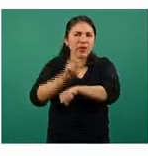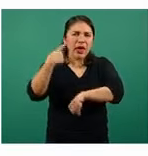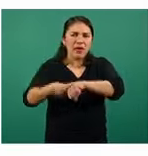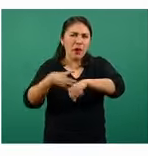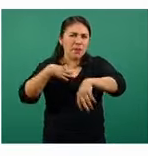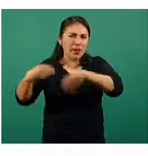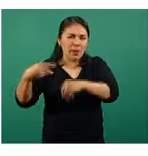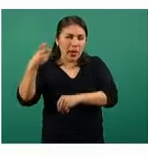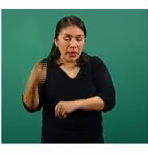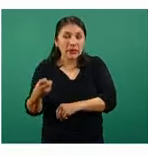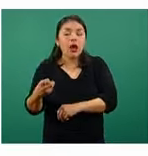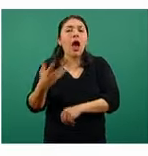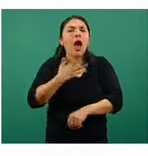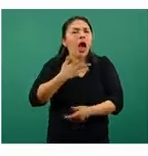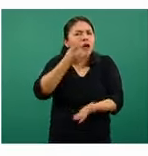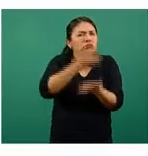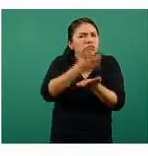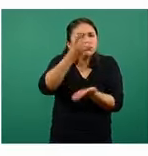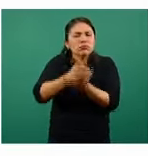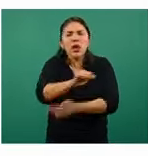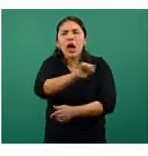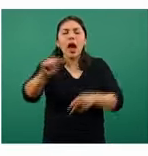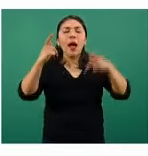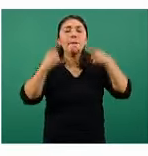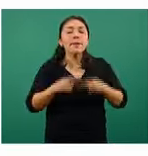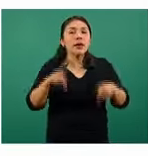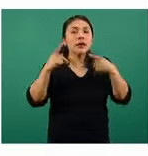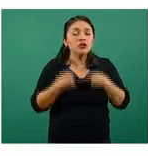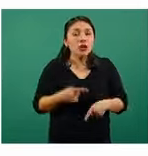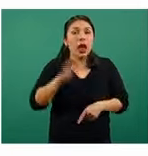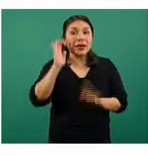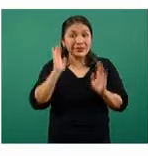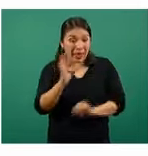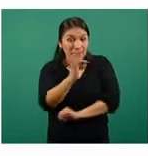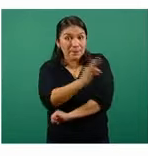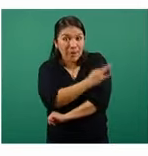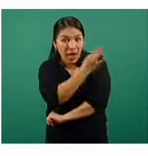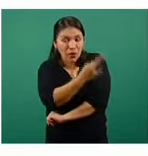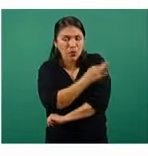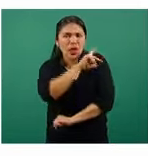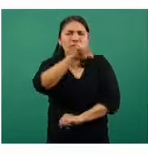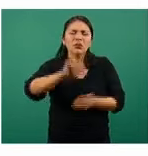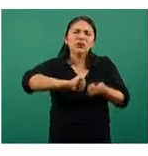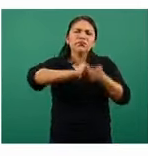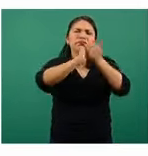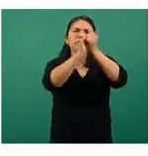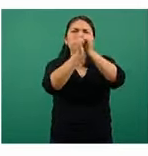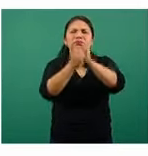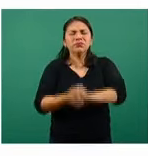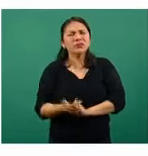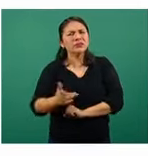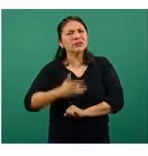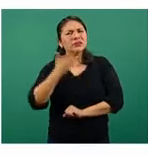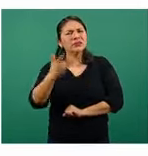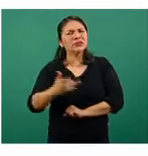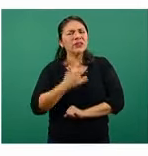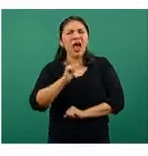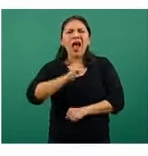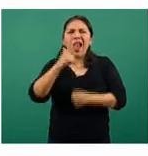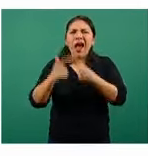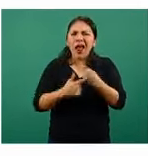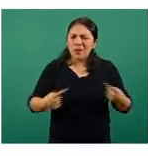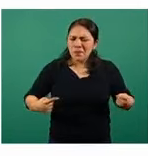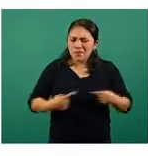Epidemiológica, identifican las personas que, al ser vacunadas y posterior a la vacunación, desarrollan